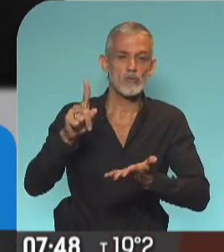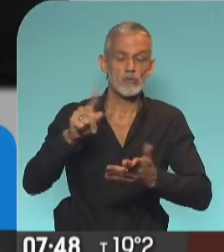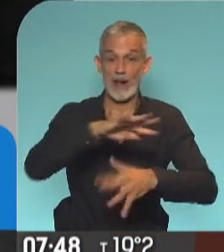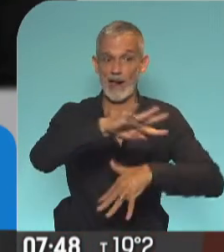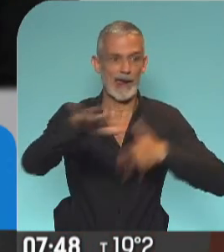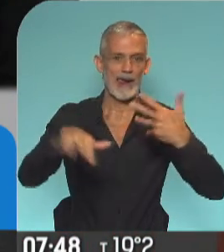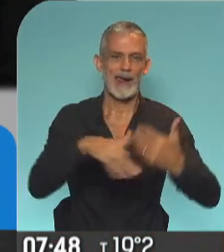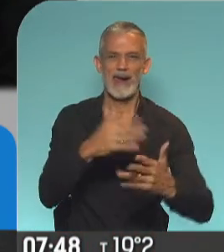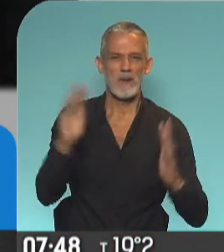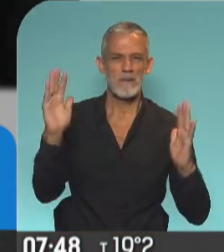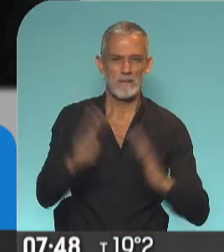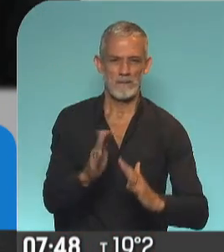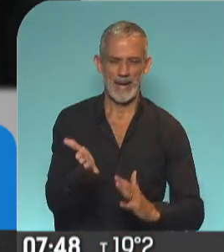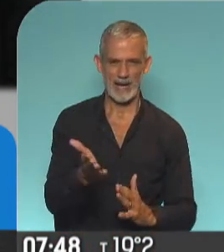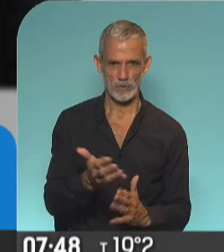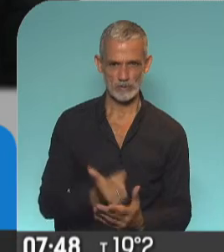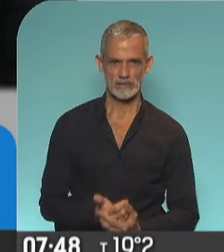generar